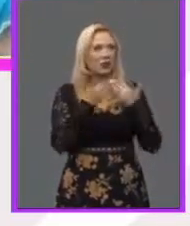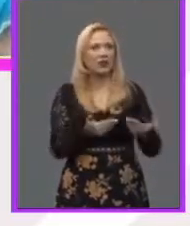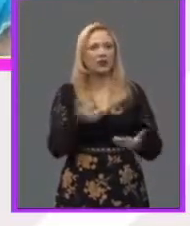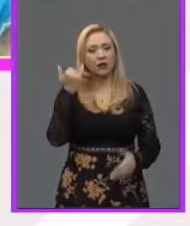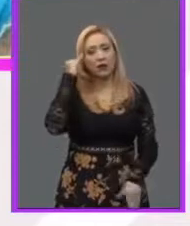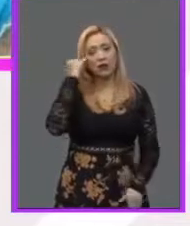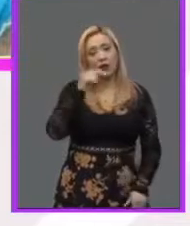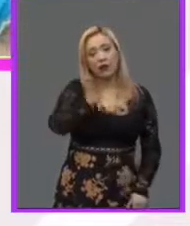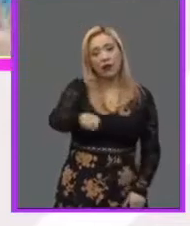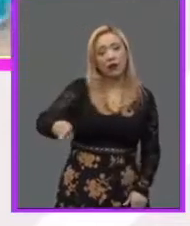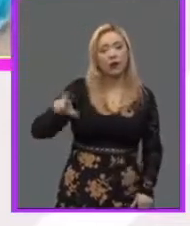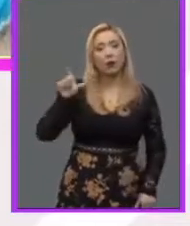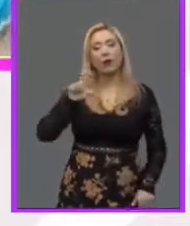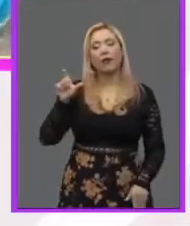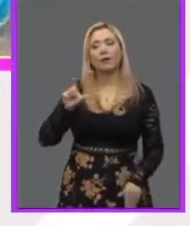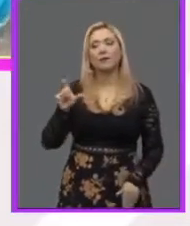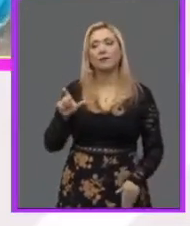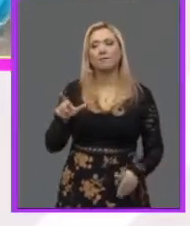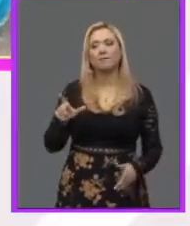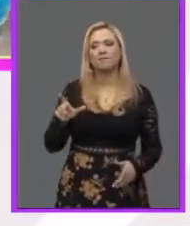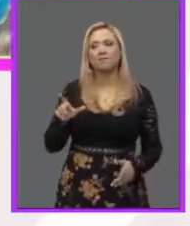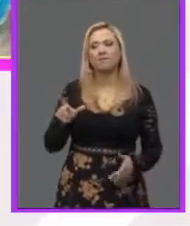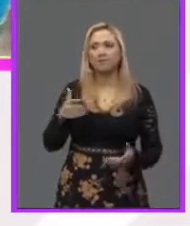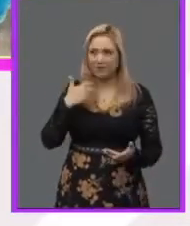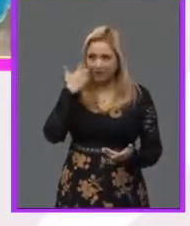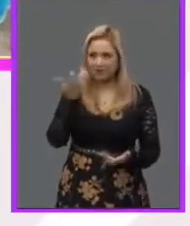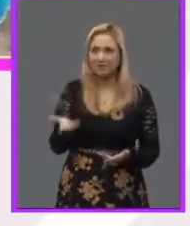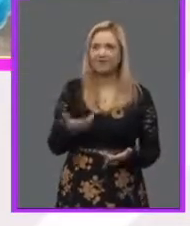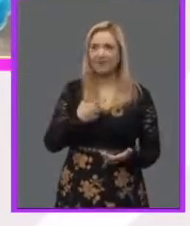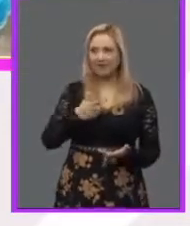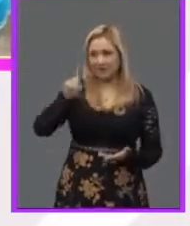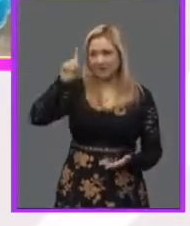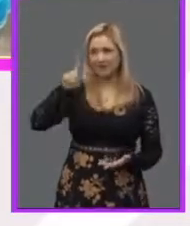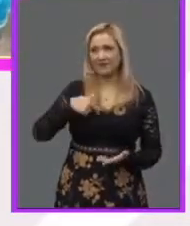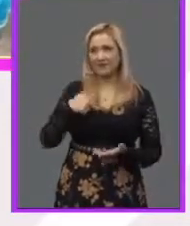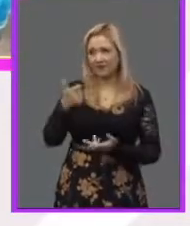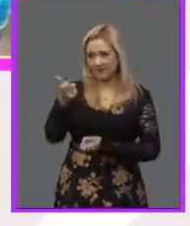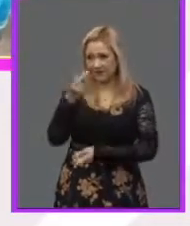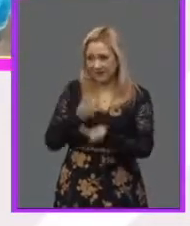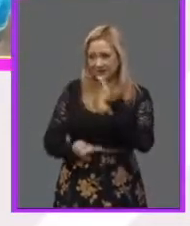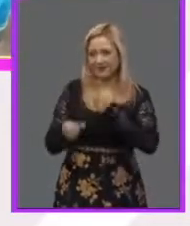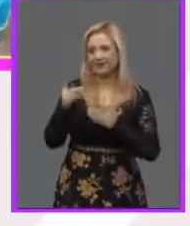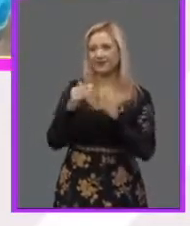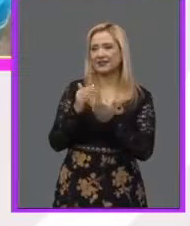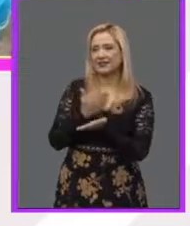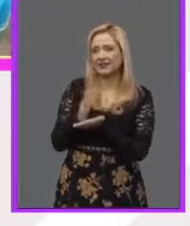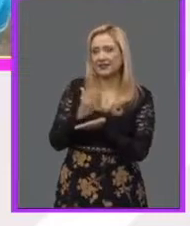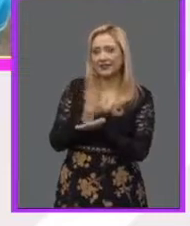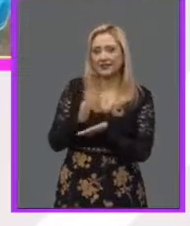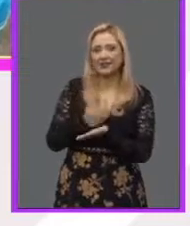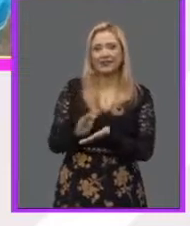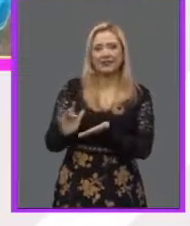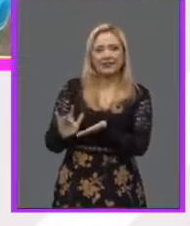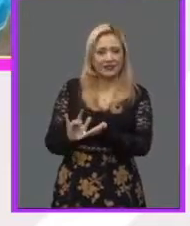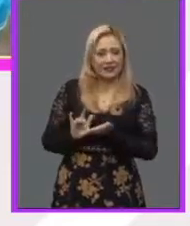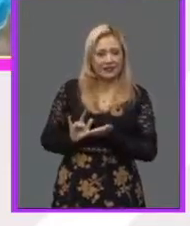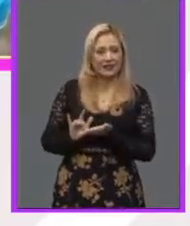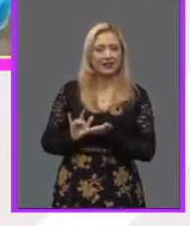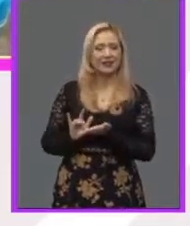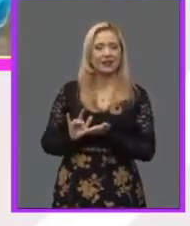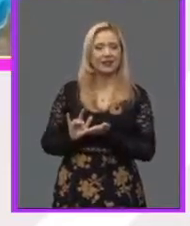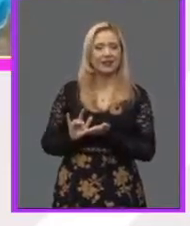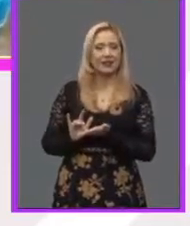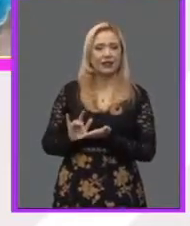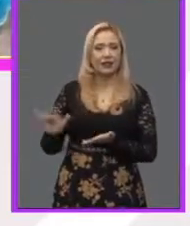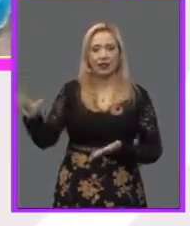personas indígenas, cuando tratan de acudir a estos programas de subsidio o algún otro tipo de apoyo gubernamental